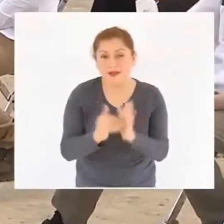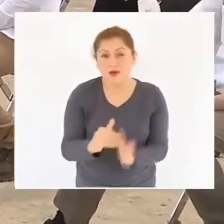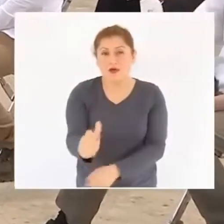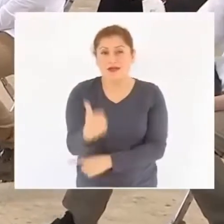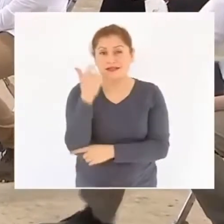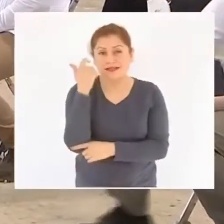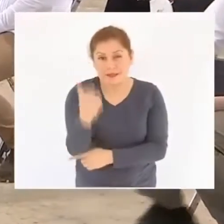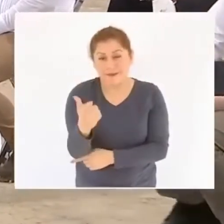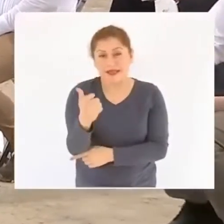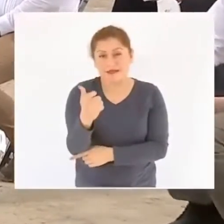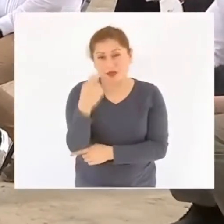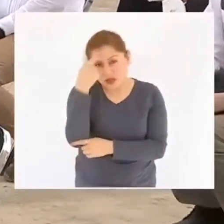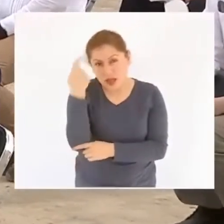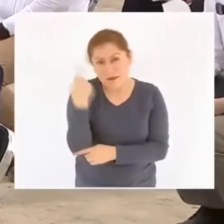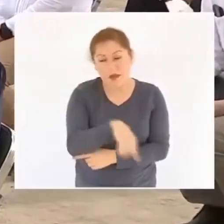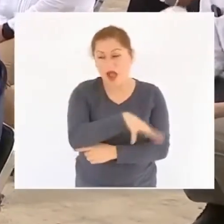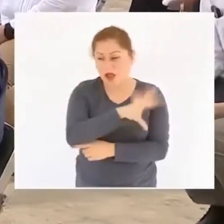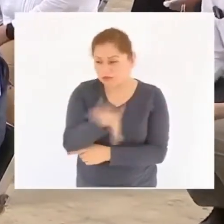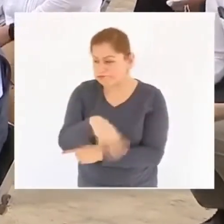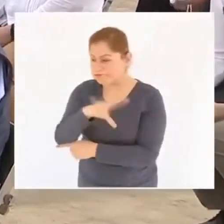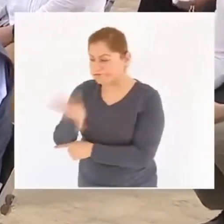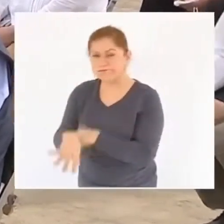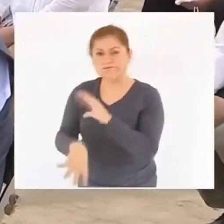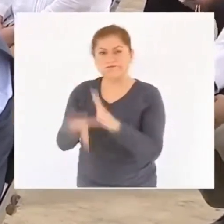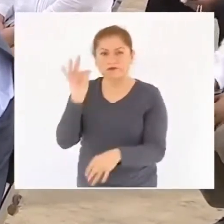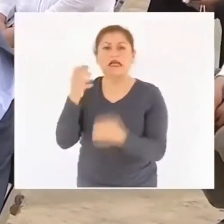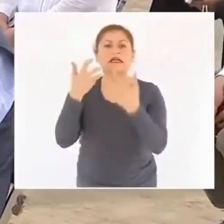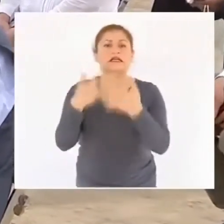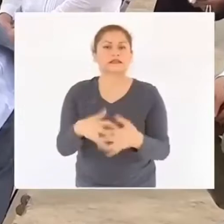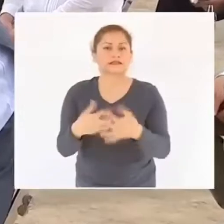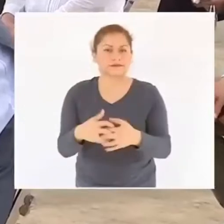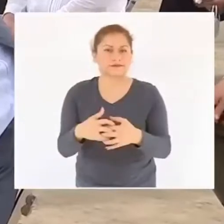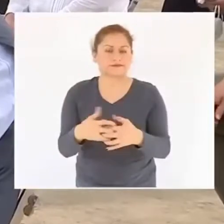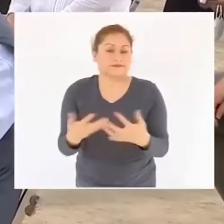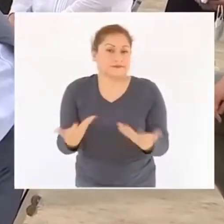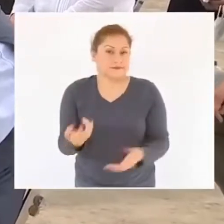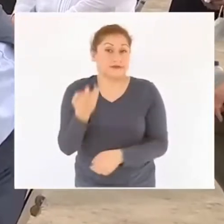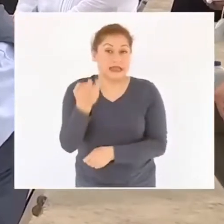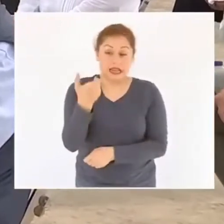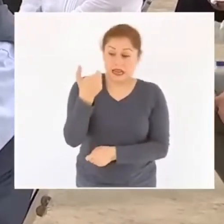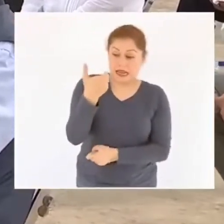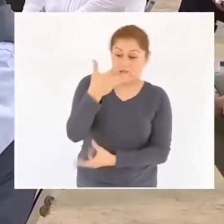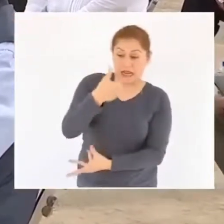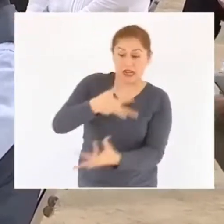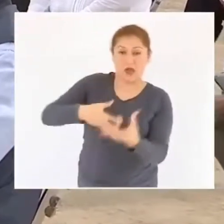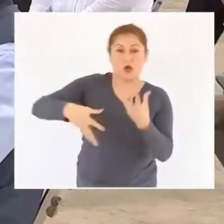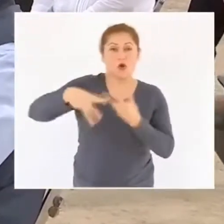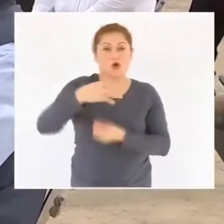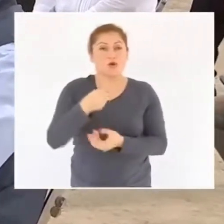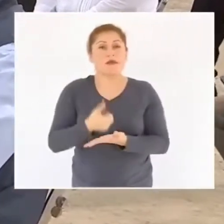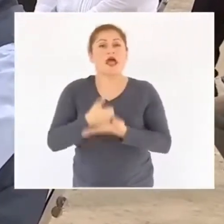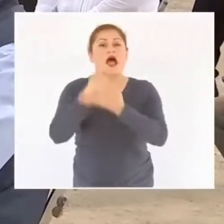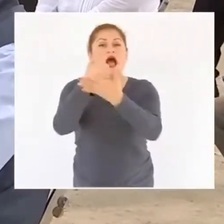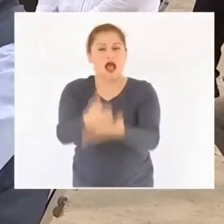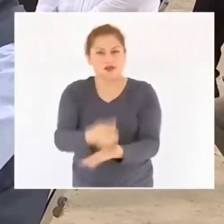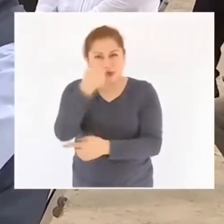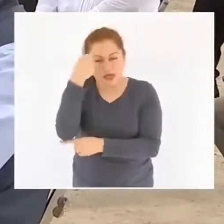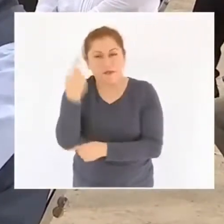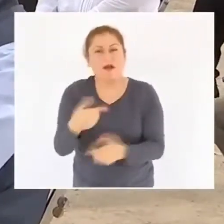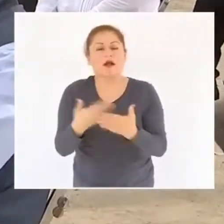de exploración y producción. Con estas economías vamos a perforar los